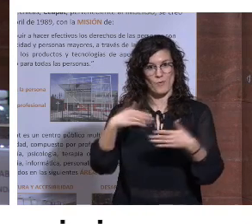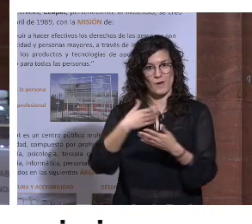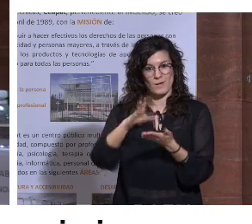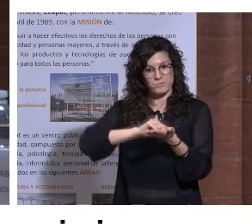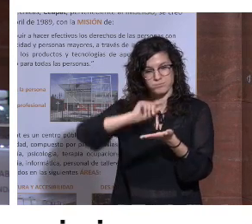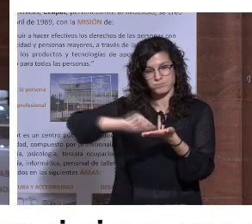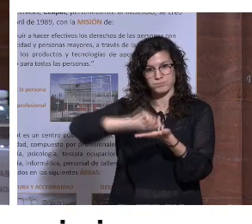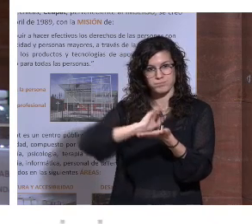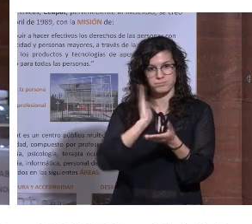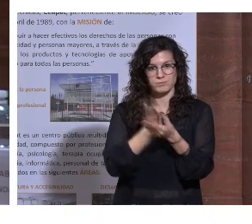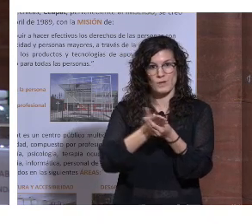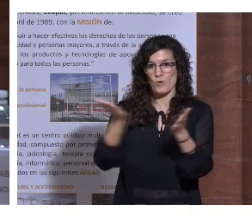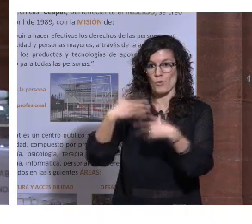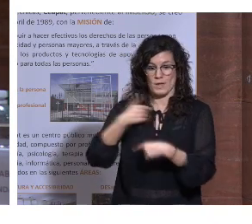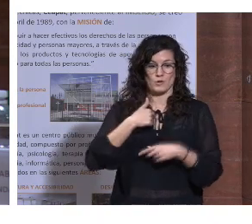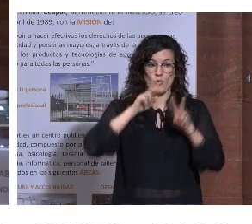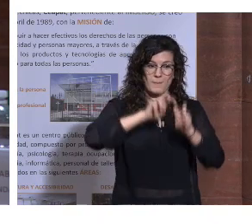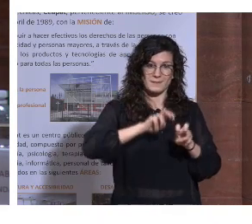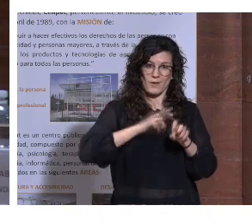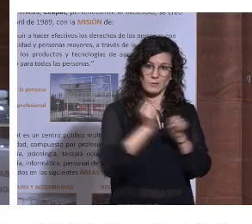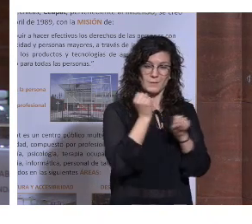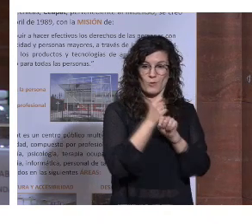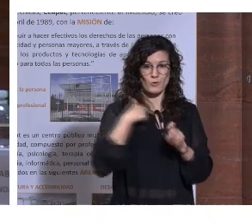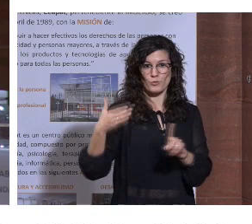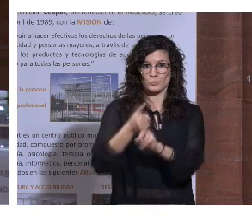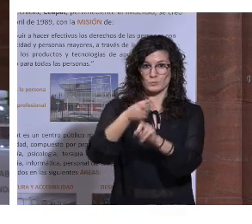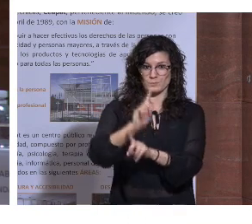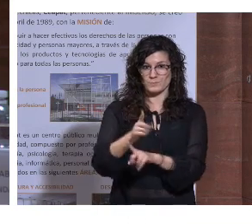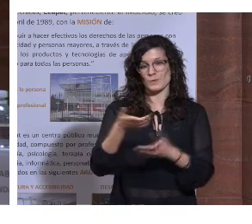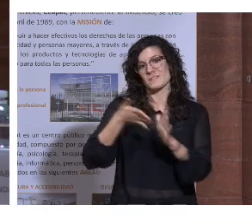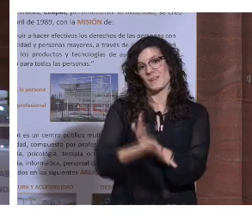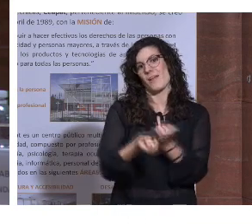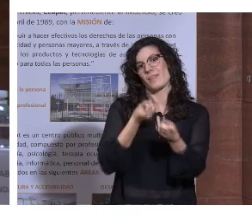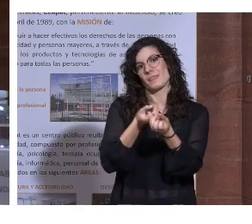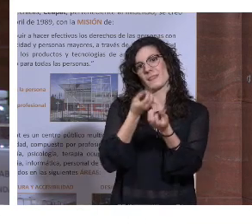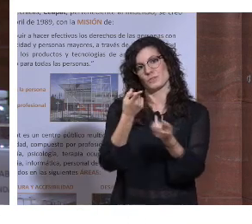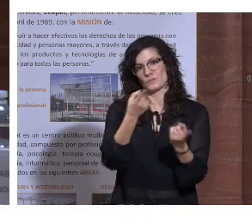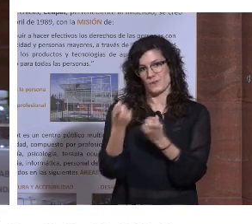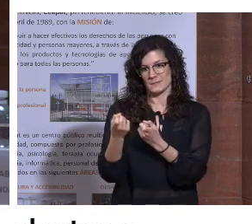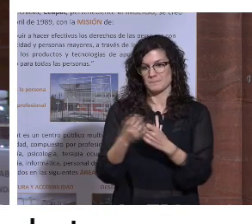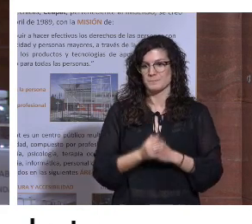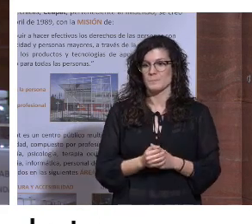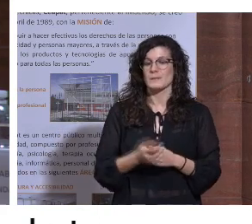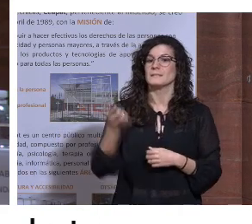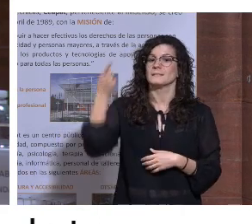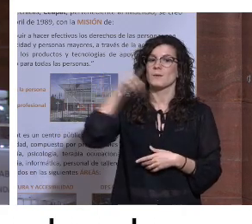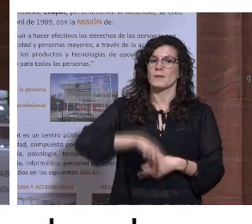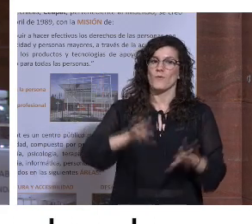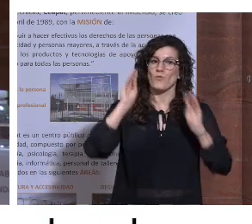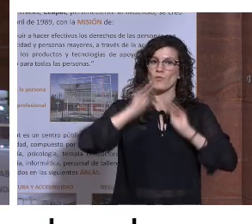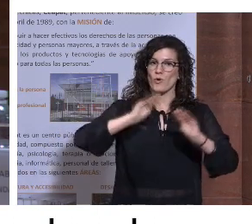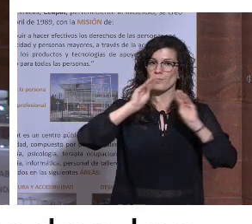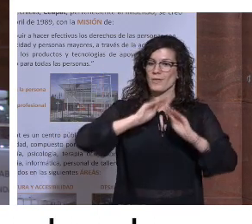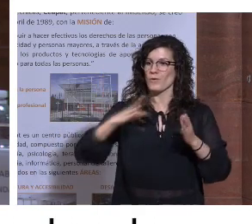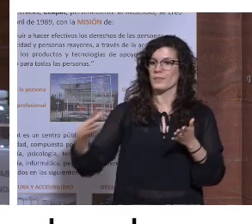no la he encontrado y soy investigadora. O sea, que faltan datos. Por otra parte, la formación de todos los implicados. Lo que comentaba